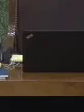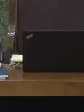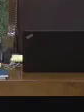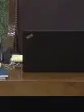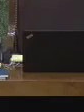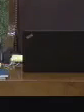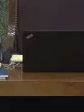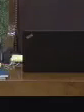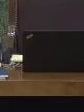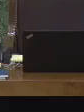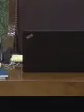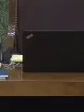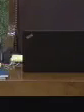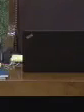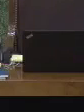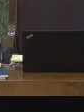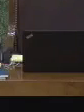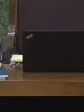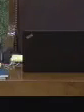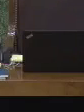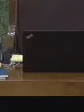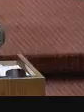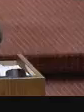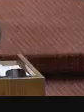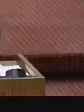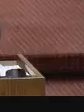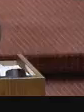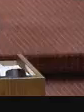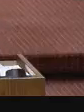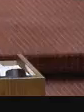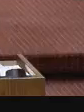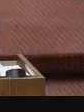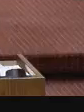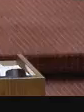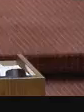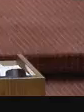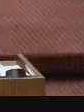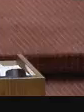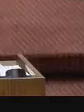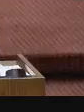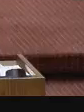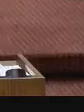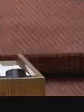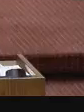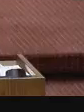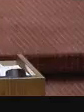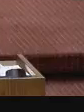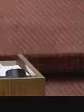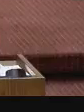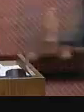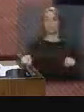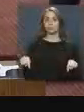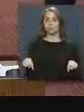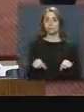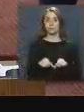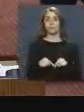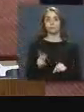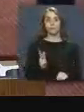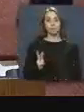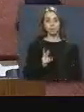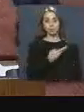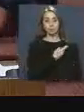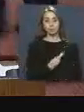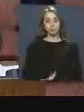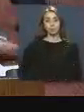Berger. Tiene la palabra. Muchas gracias, señor presidente. Señor presidente, honorable sala. Señor